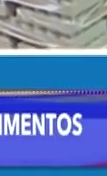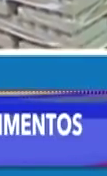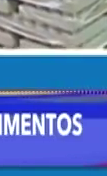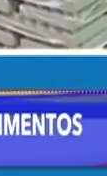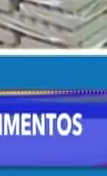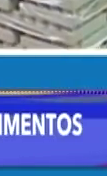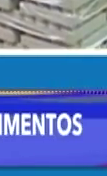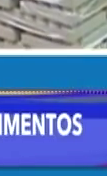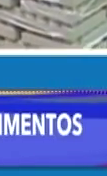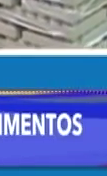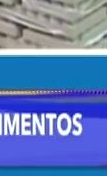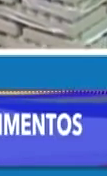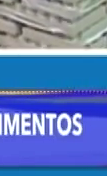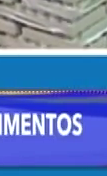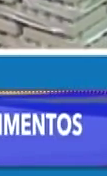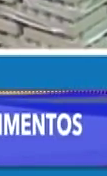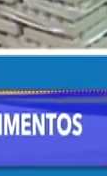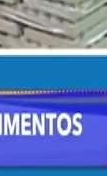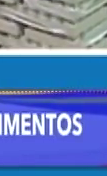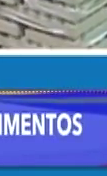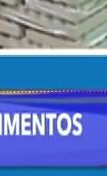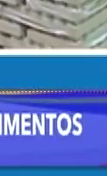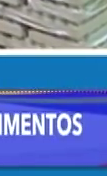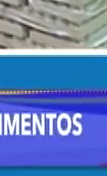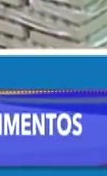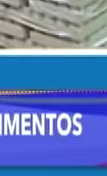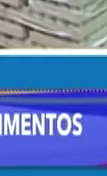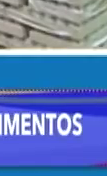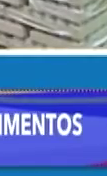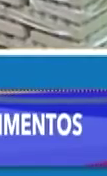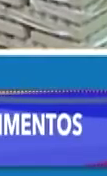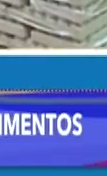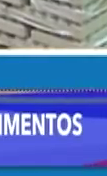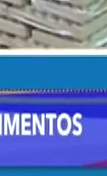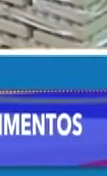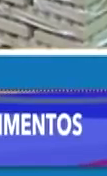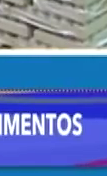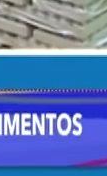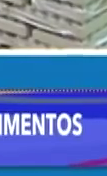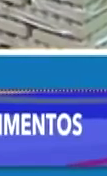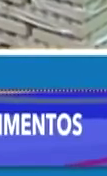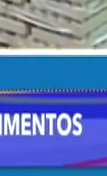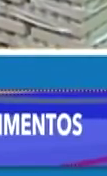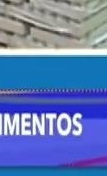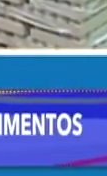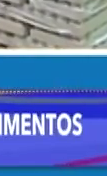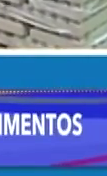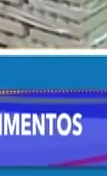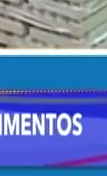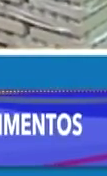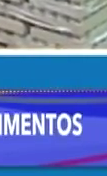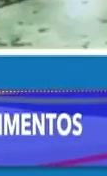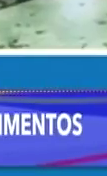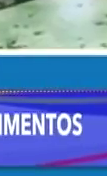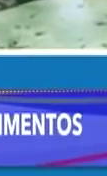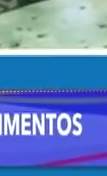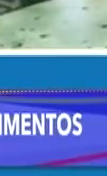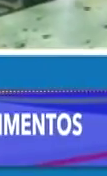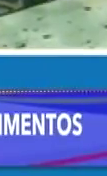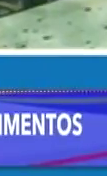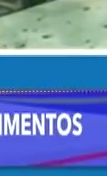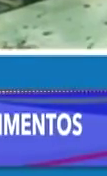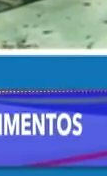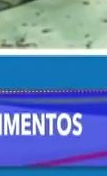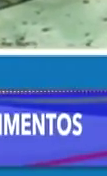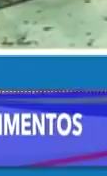toda venezuela es contra toda venezuela el imperialismo norteamericano y sus títeres internos